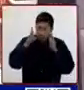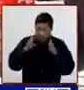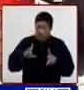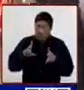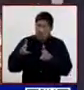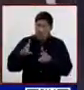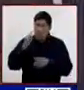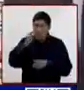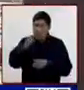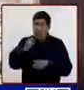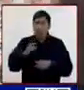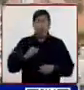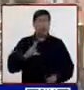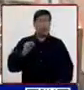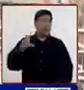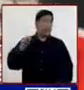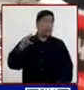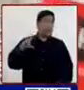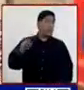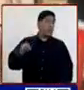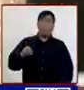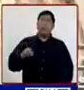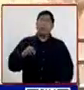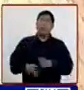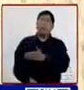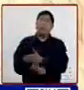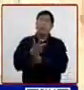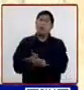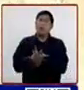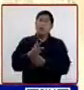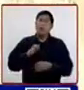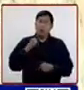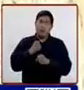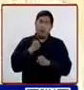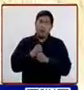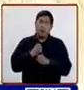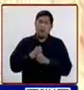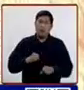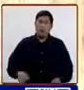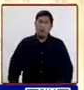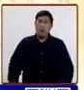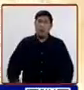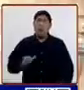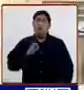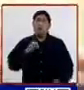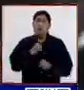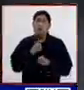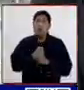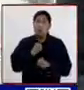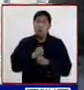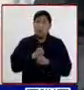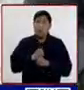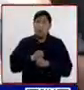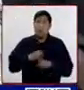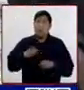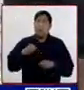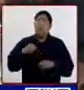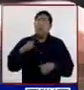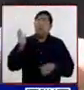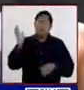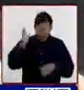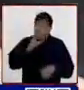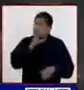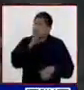de seguridad a usted? No, señor. 3 de la mañana. Esa noche estaba trabajando yo. Mi auto estaba parqueado allá.